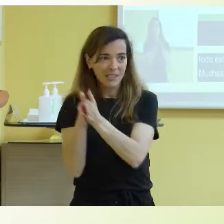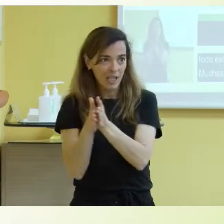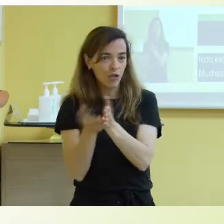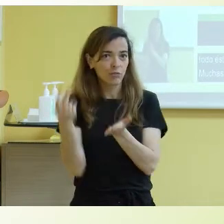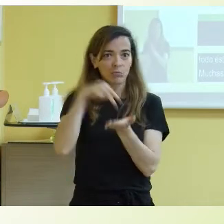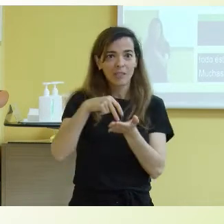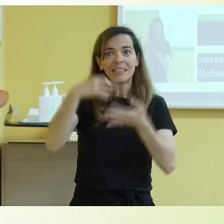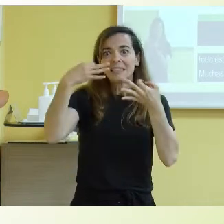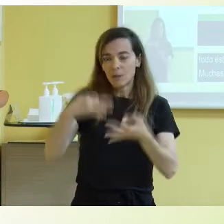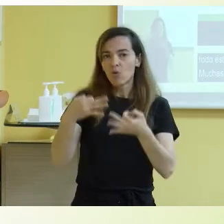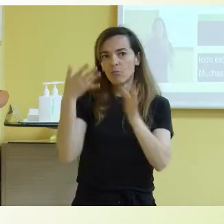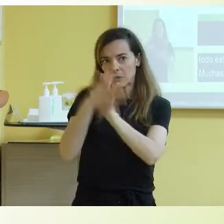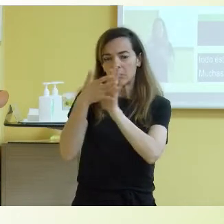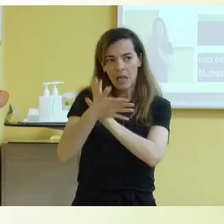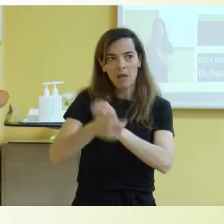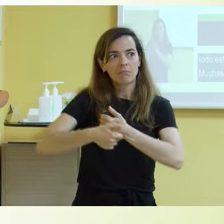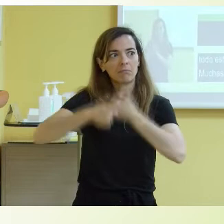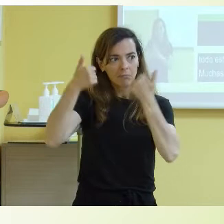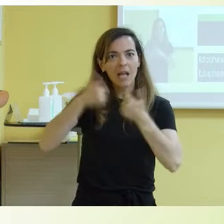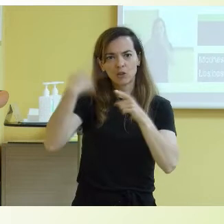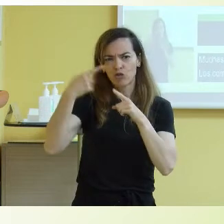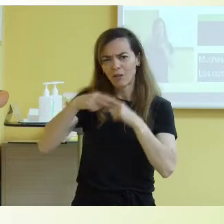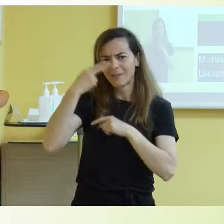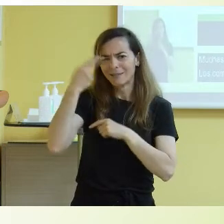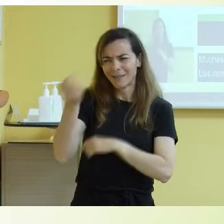los representantes de los pacientes que van a contar cosas más